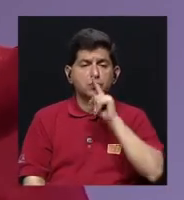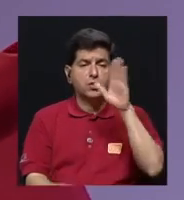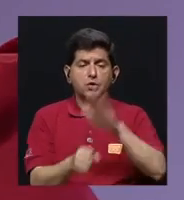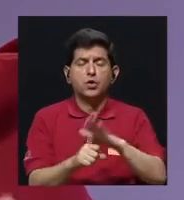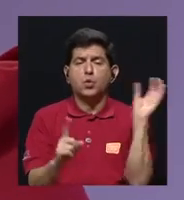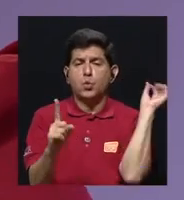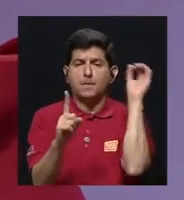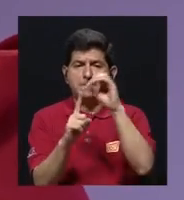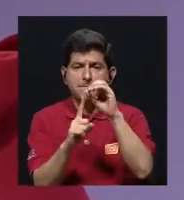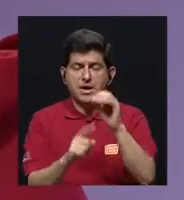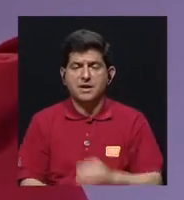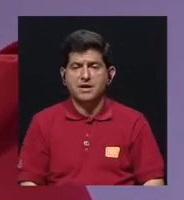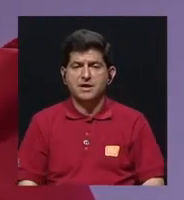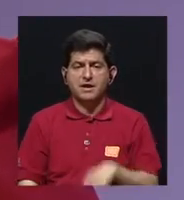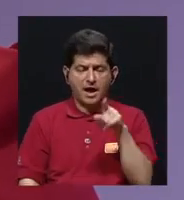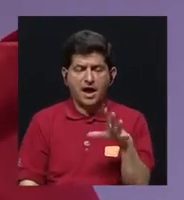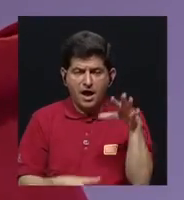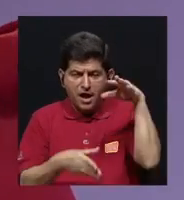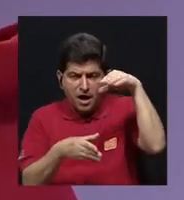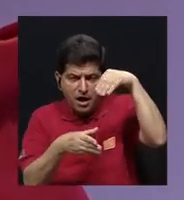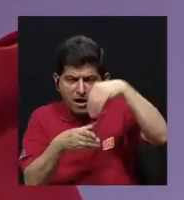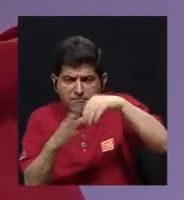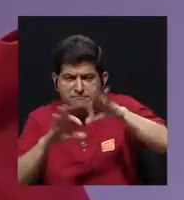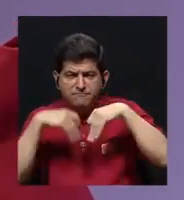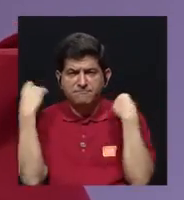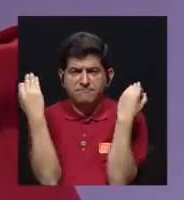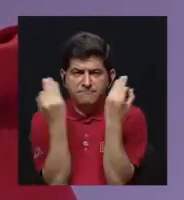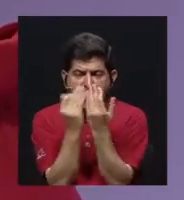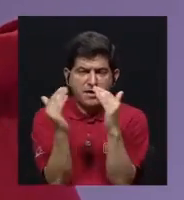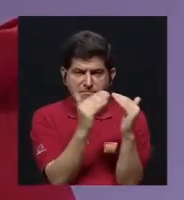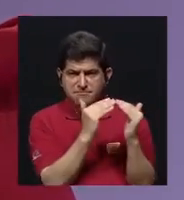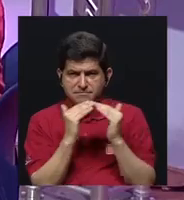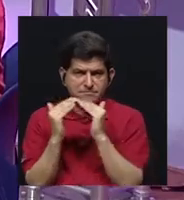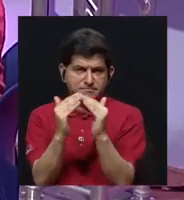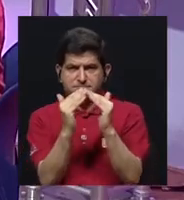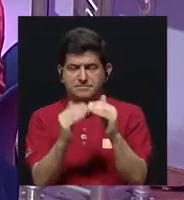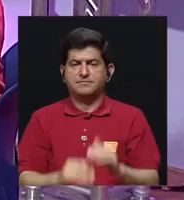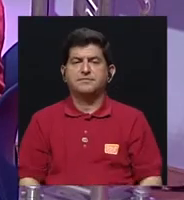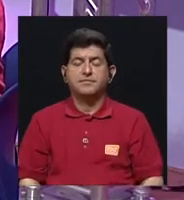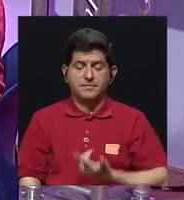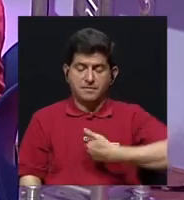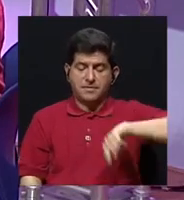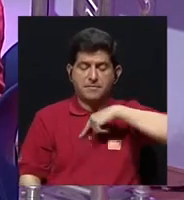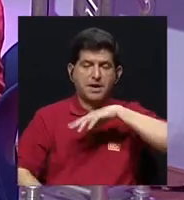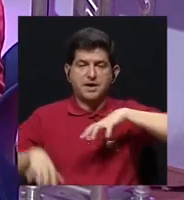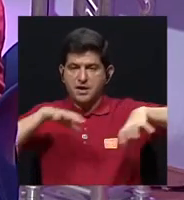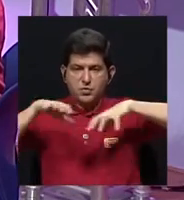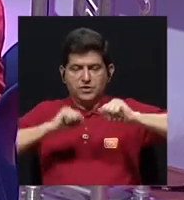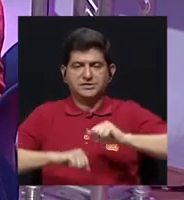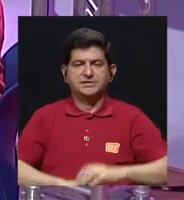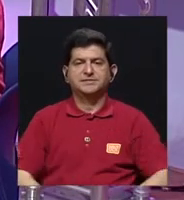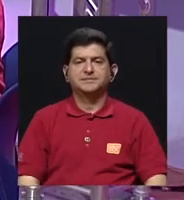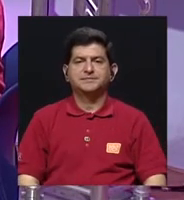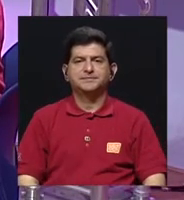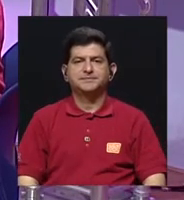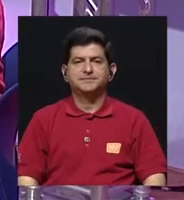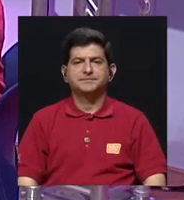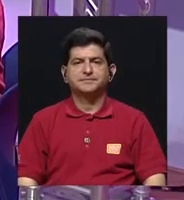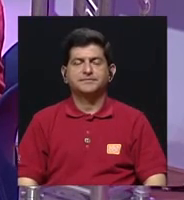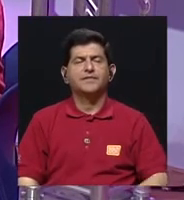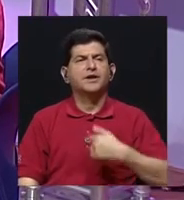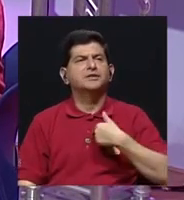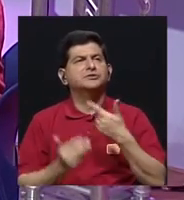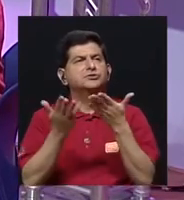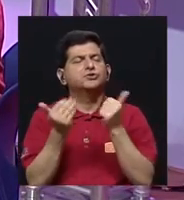el objetivo porque se ha ido integrando a la familia y a la comunidad en nuestras actividades.